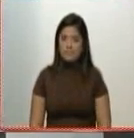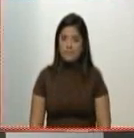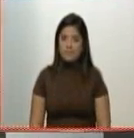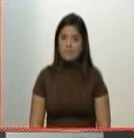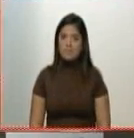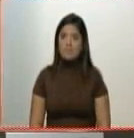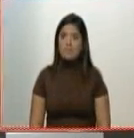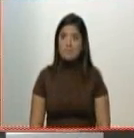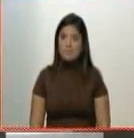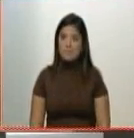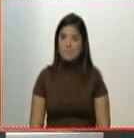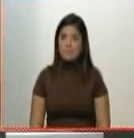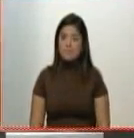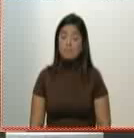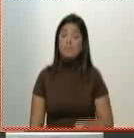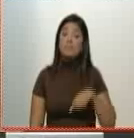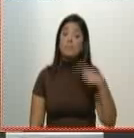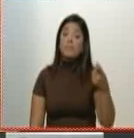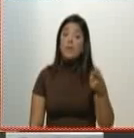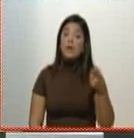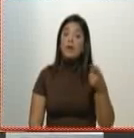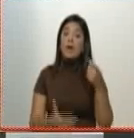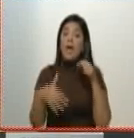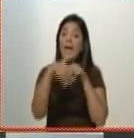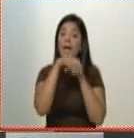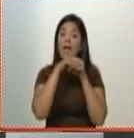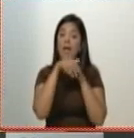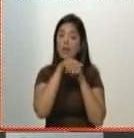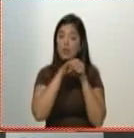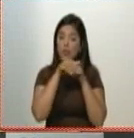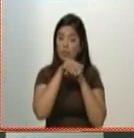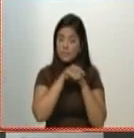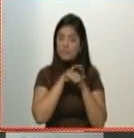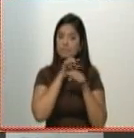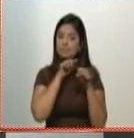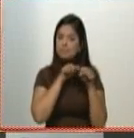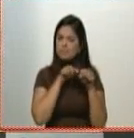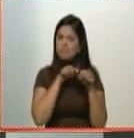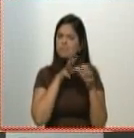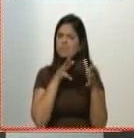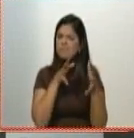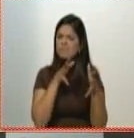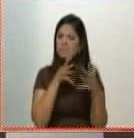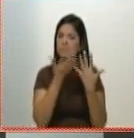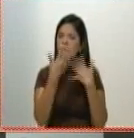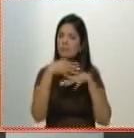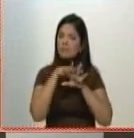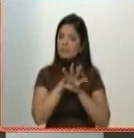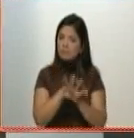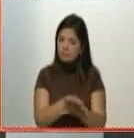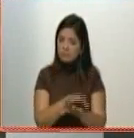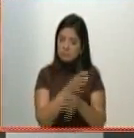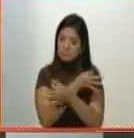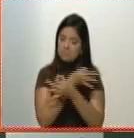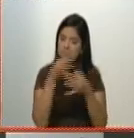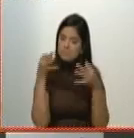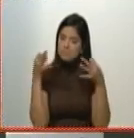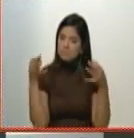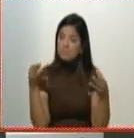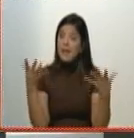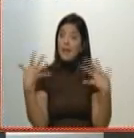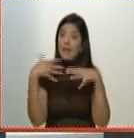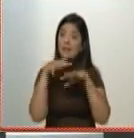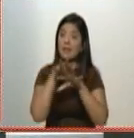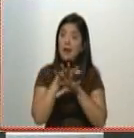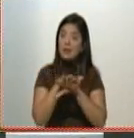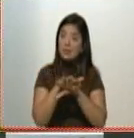Correcto, Héctor Rodríguez, el concepto de la masificación y la excelencia, de la masificación